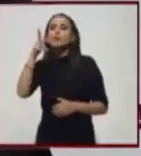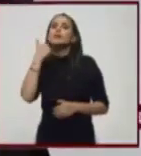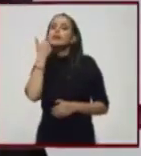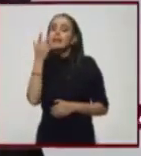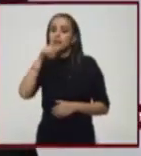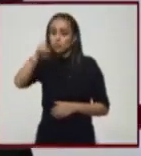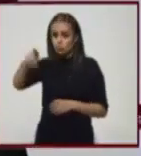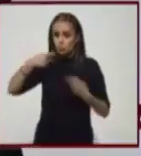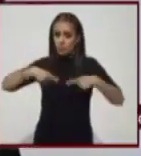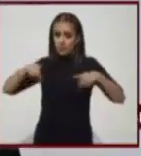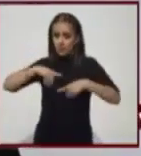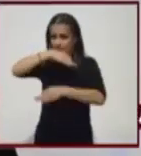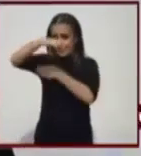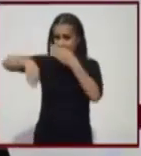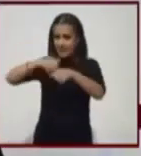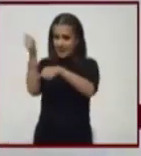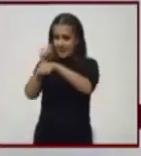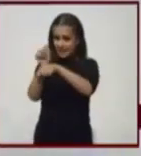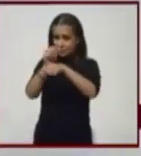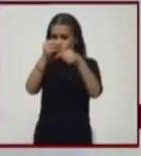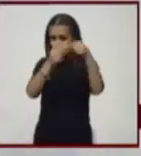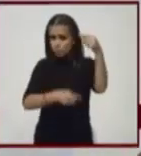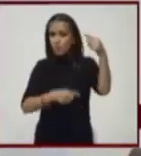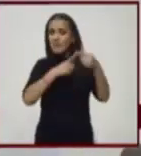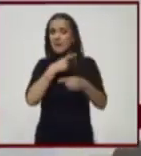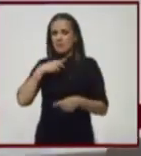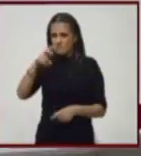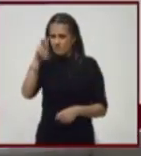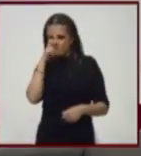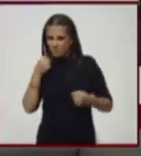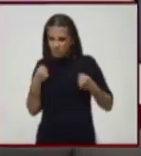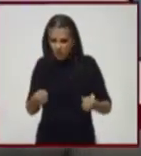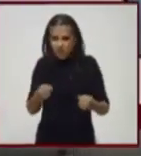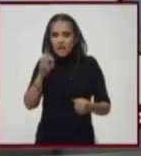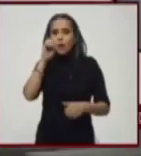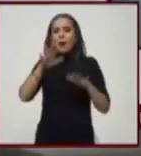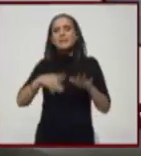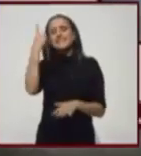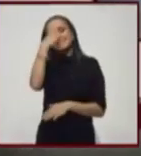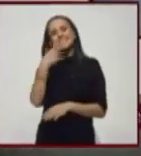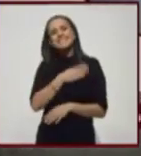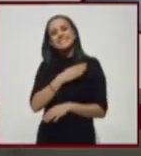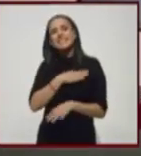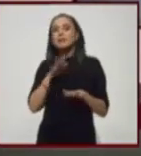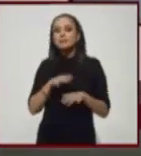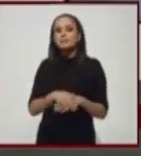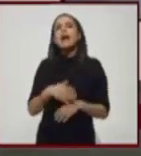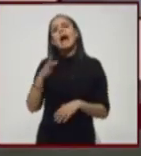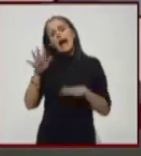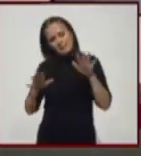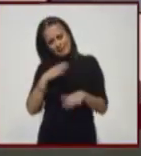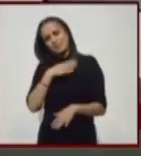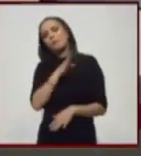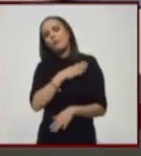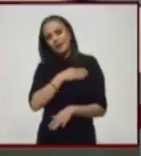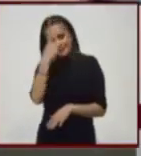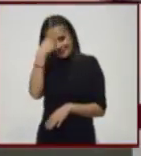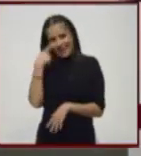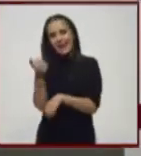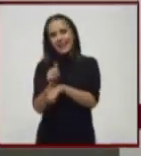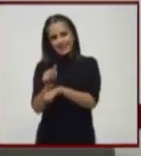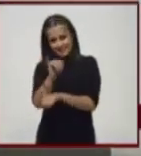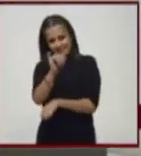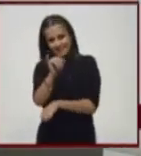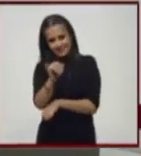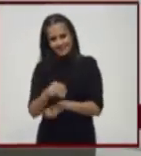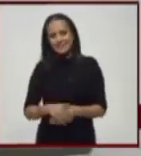y todos tus personajes tienen que ser así tan rudos o de repente poner buena cara de pronto pongo buena mezcla por supuesto pero